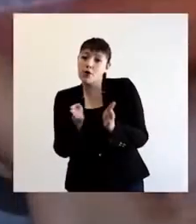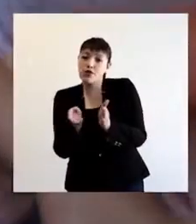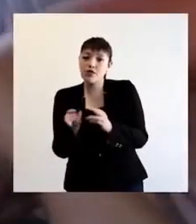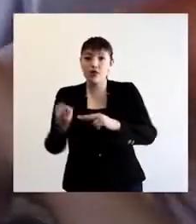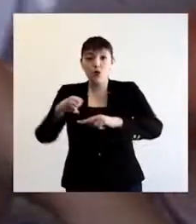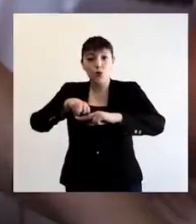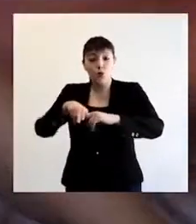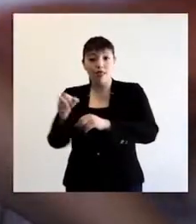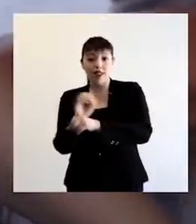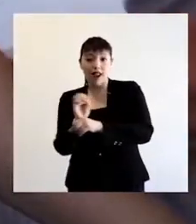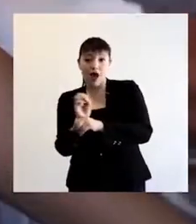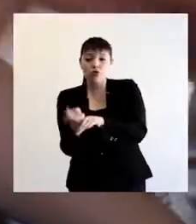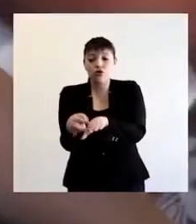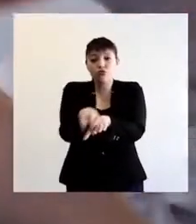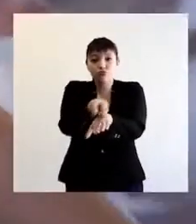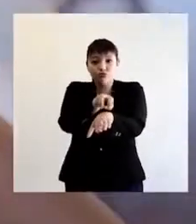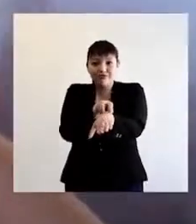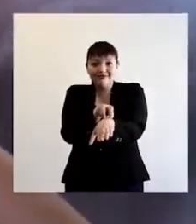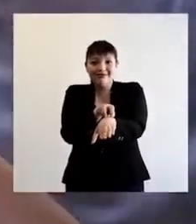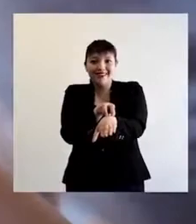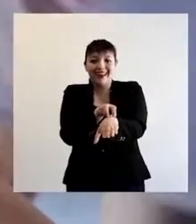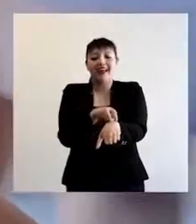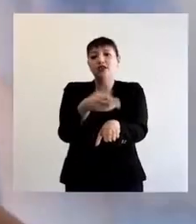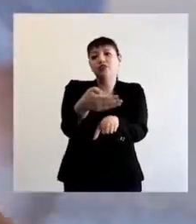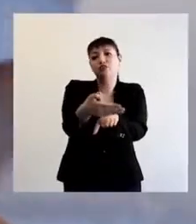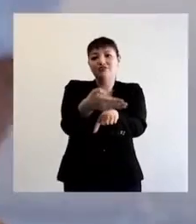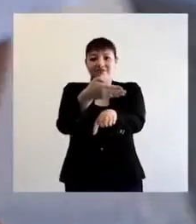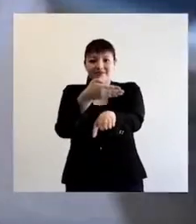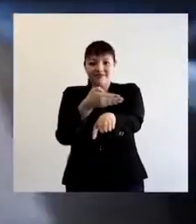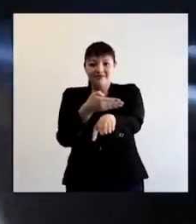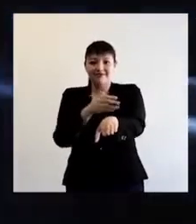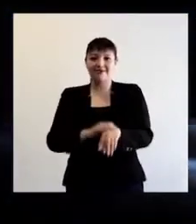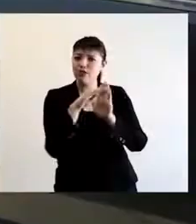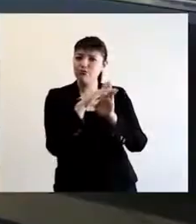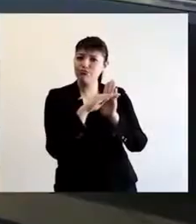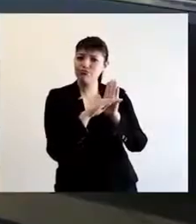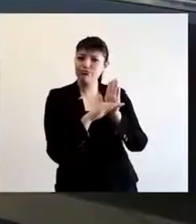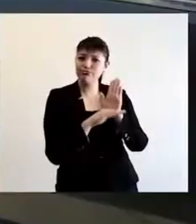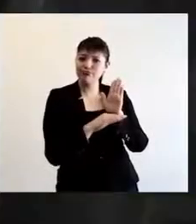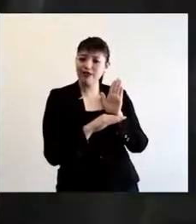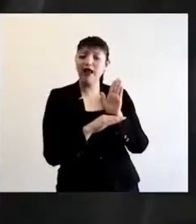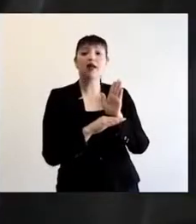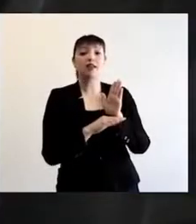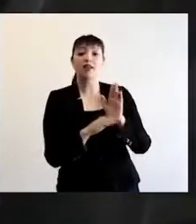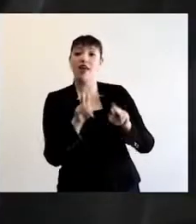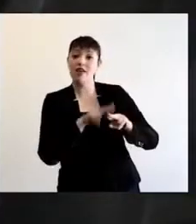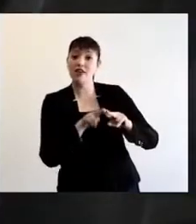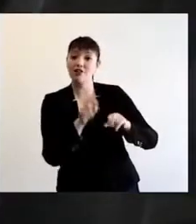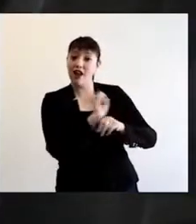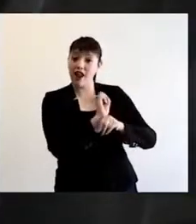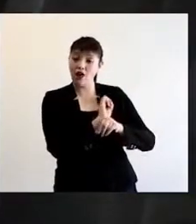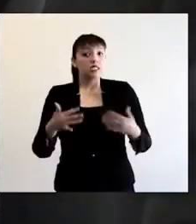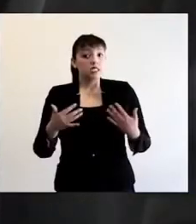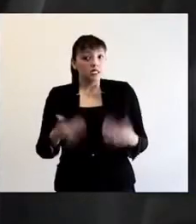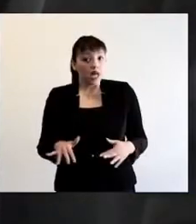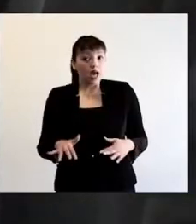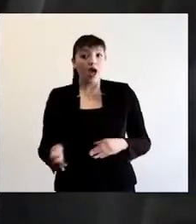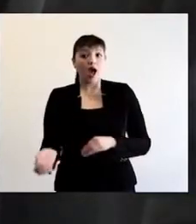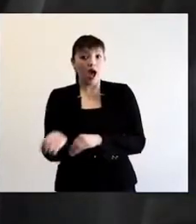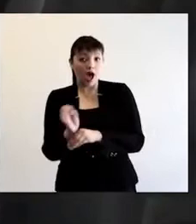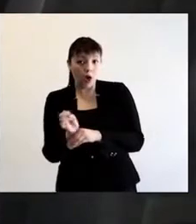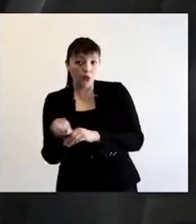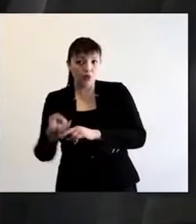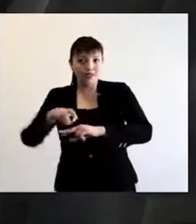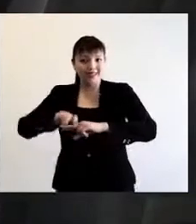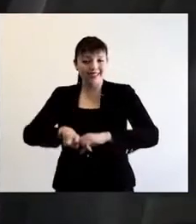gravísima. Y hay una falta gravísima, tiene sanciones determinadas en la ley del tránsito, puede recibir una multa en el juzgado de policía local entre 1,5 y